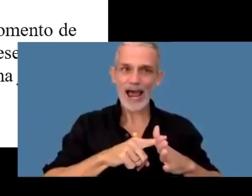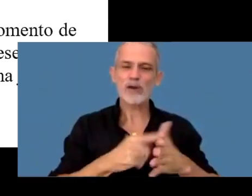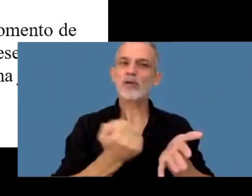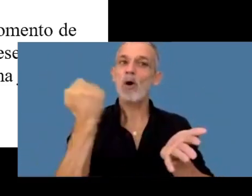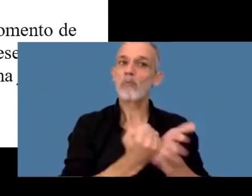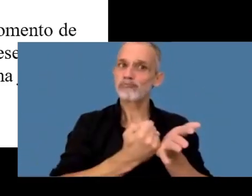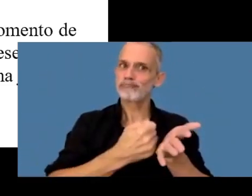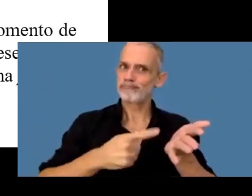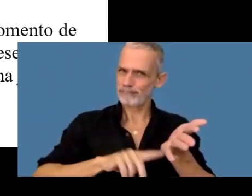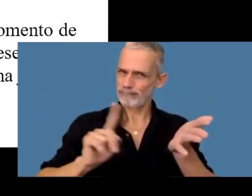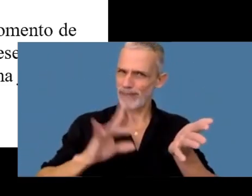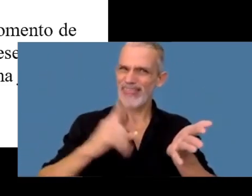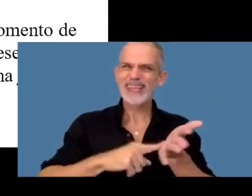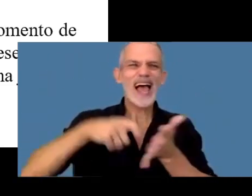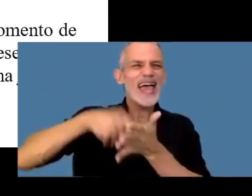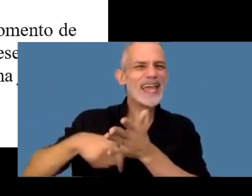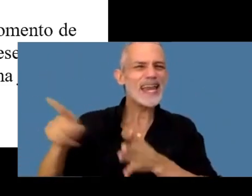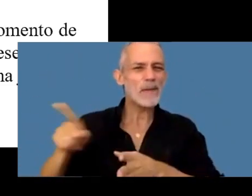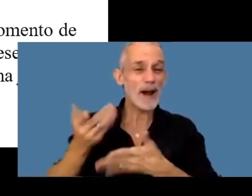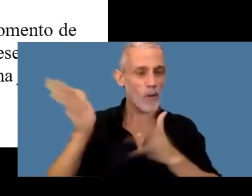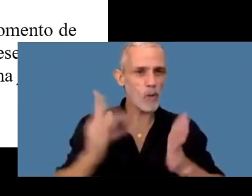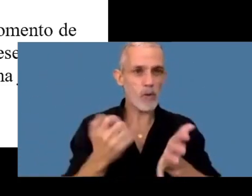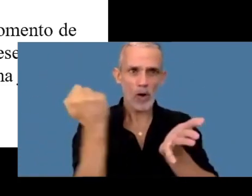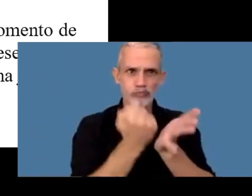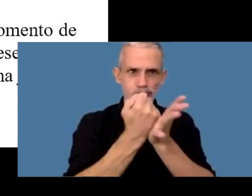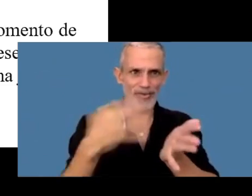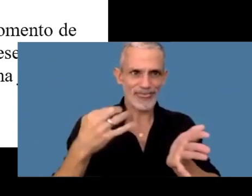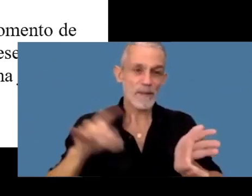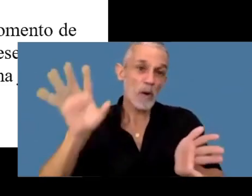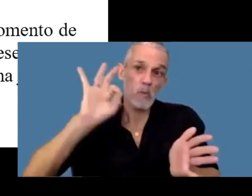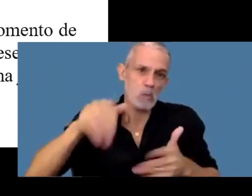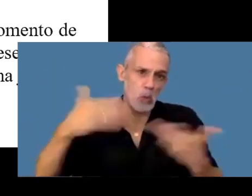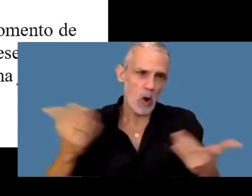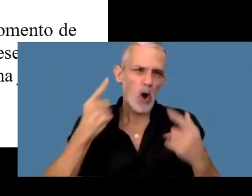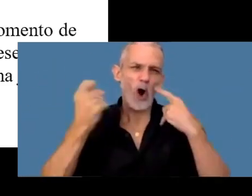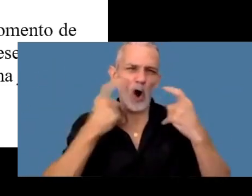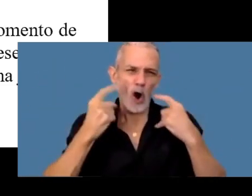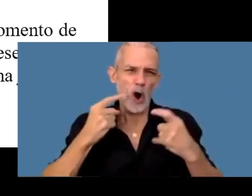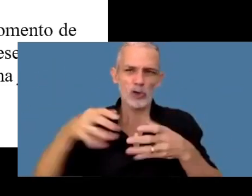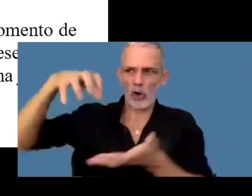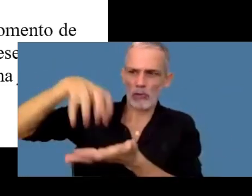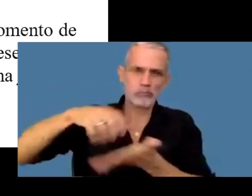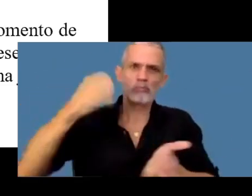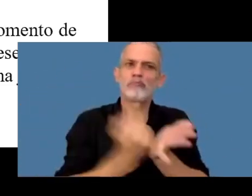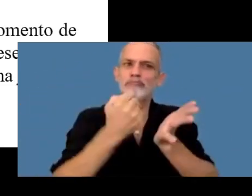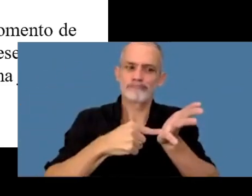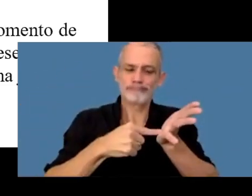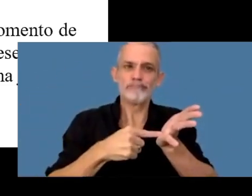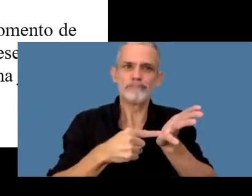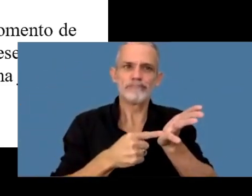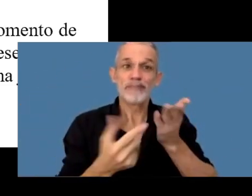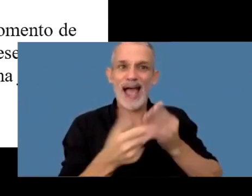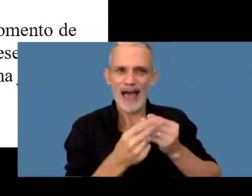digitalmente por escribano público o el organismo contralor competente. Por ello es que plantea